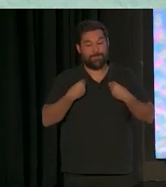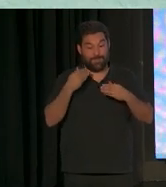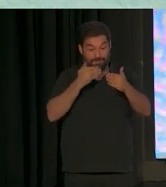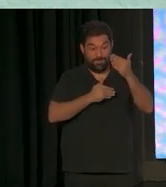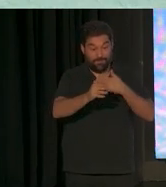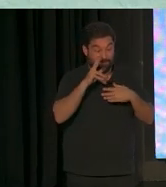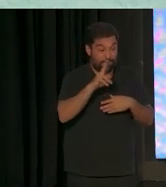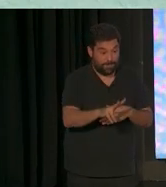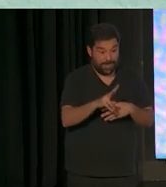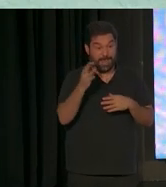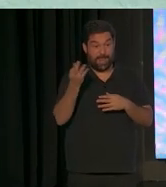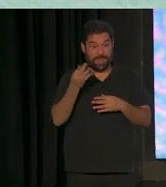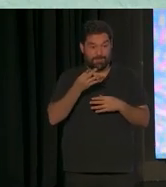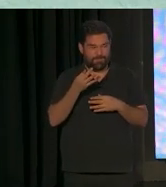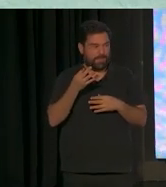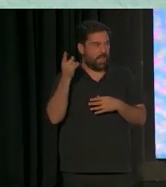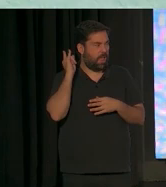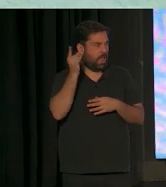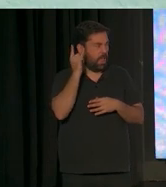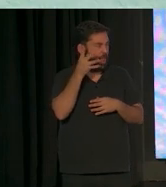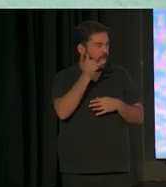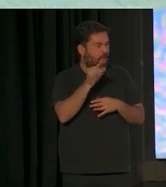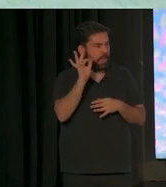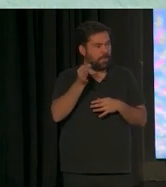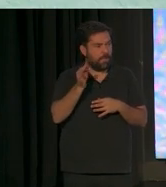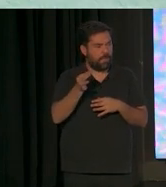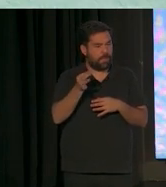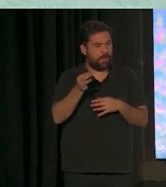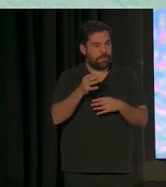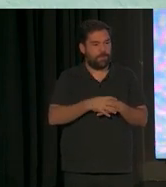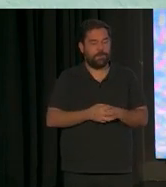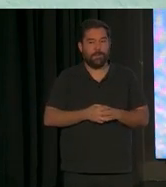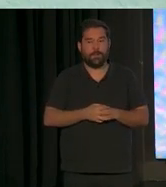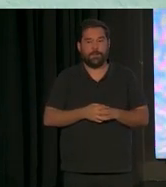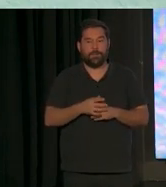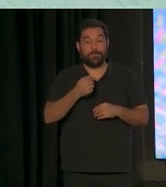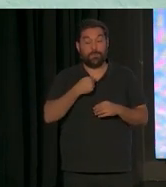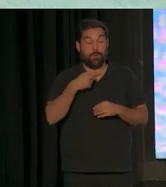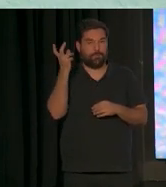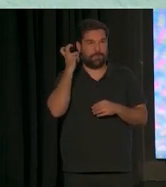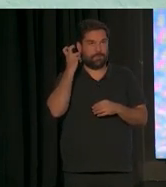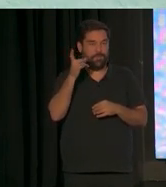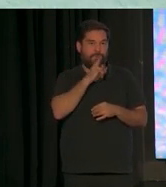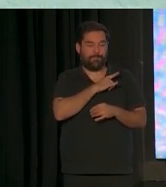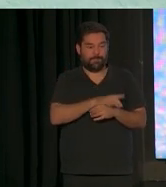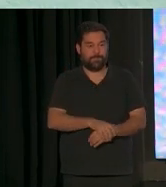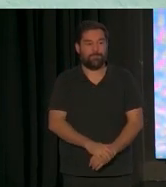hacia adelante. Hay mucho ruido con algo, ¿verdad? ¿No? Vale, soy yo la que me oigo mal.